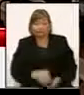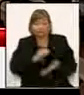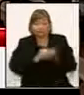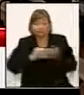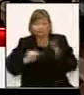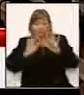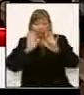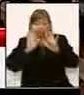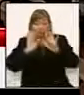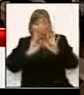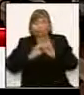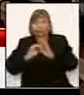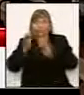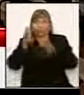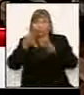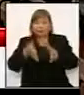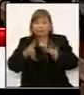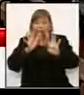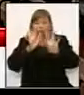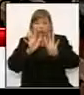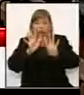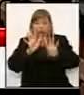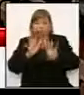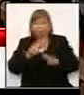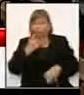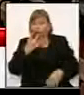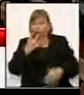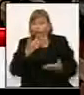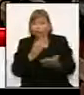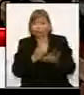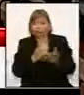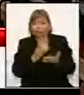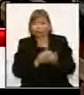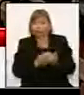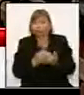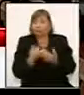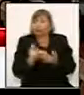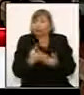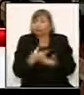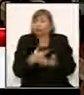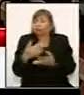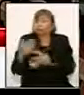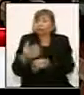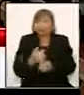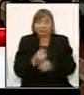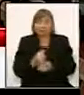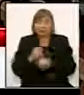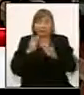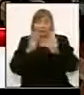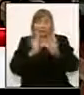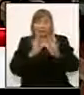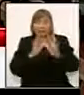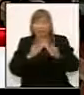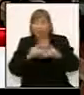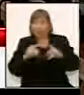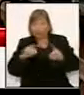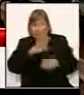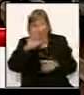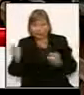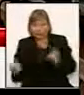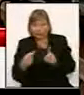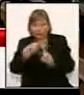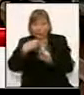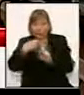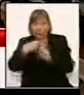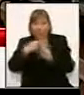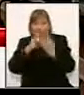10 hectáreas y quedando 9, ¿no? Lo que dice en el contrato. Entonces lo que nosotros tenemos que recuperar son las 10 hectáreas para que sumen las 19